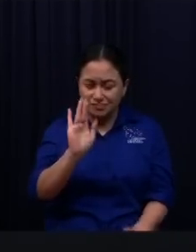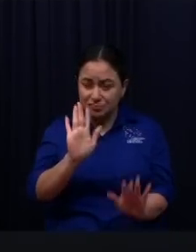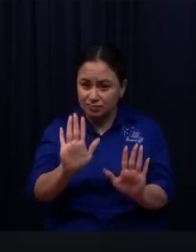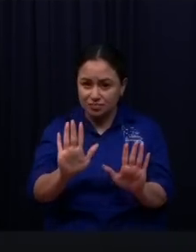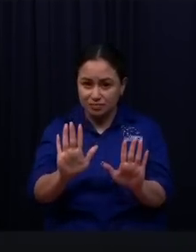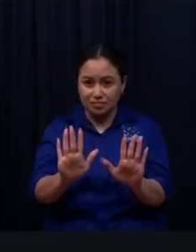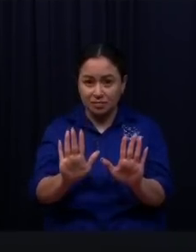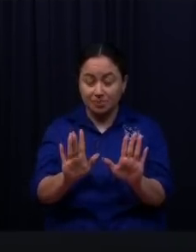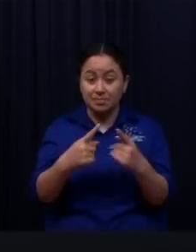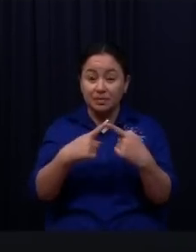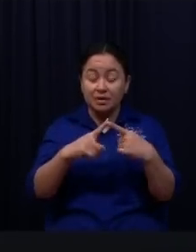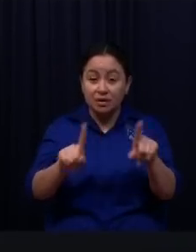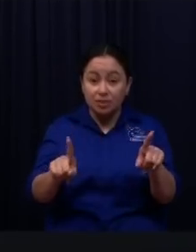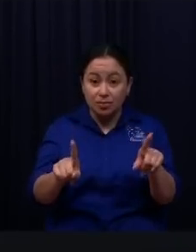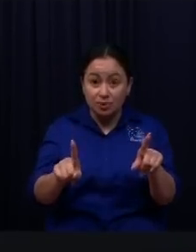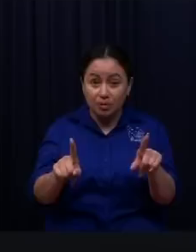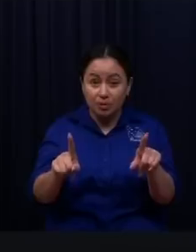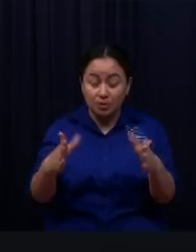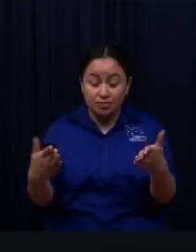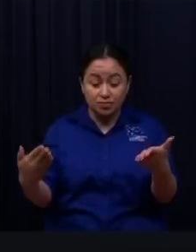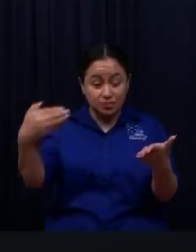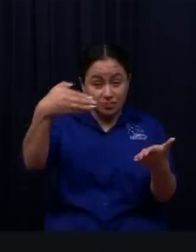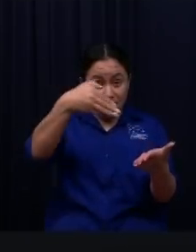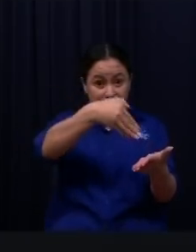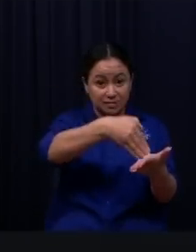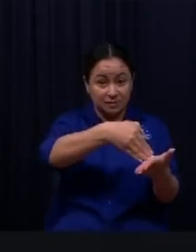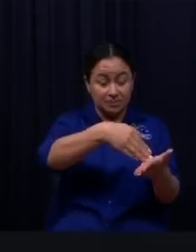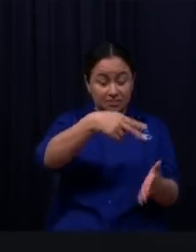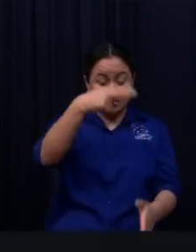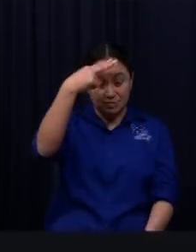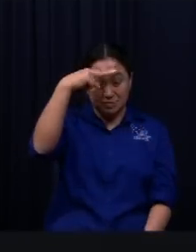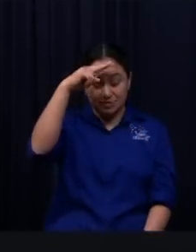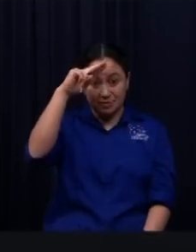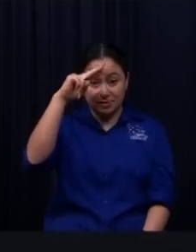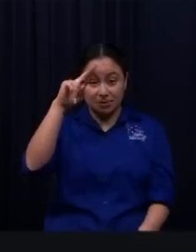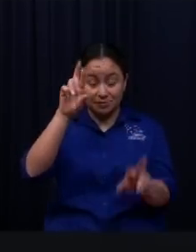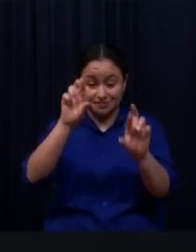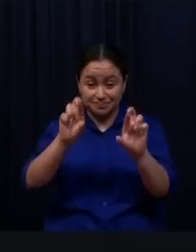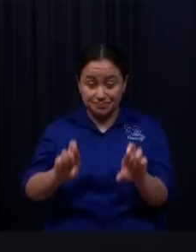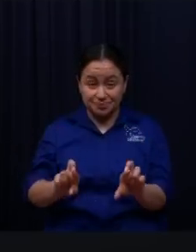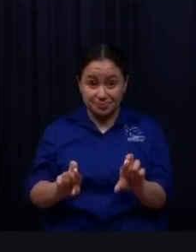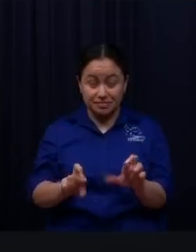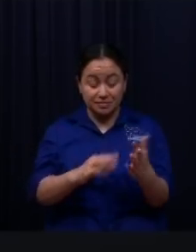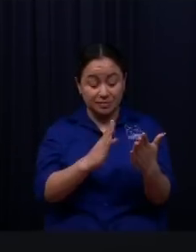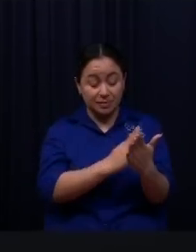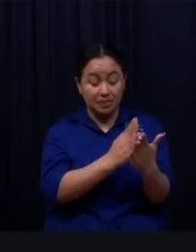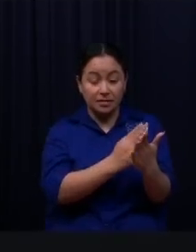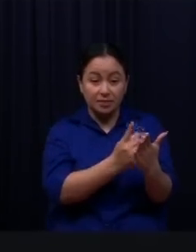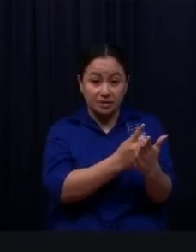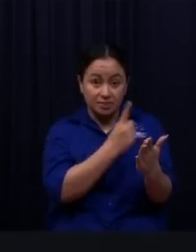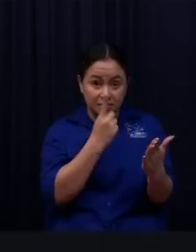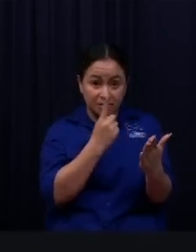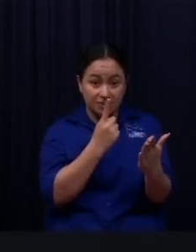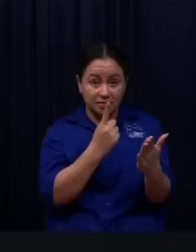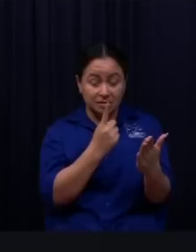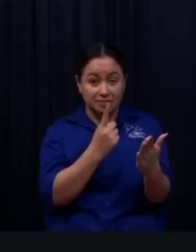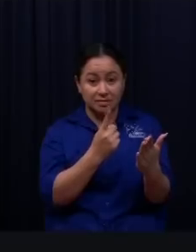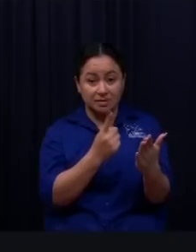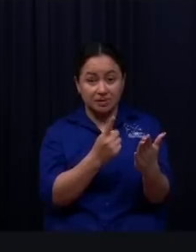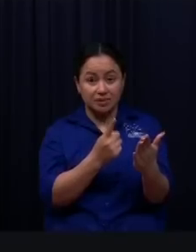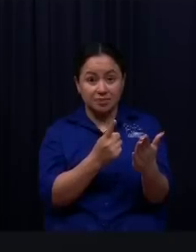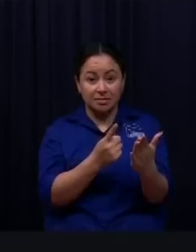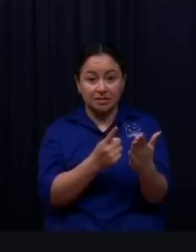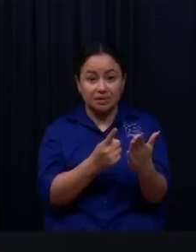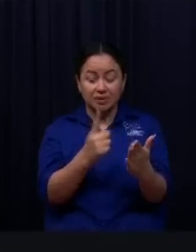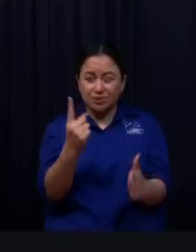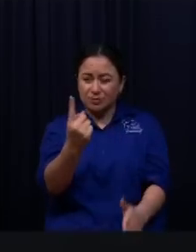vez que fue a los hebreos le fue feo. Al apóstol Pedro, si usted lo puede ver en el libro de los Hechos, todas las veces que